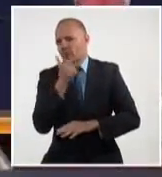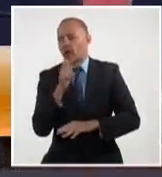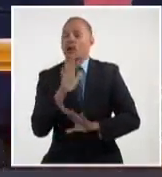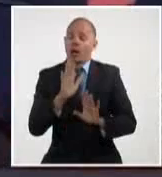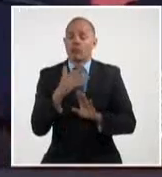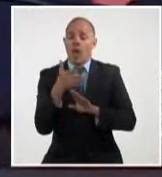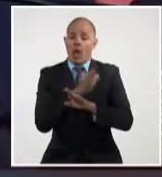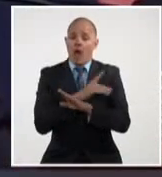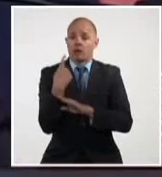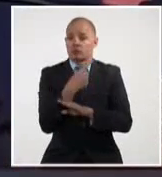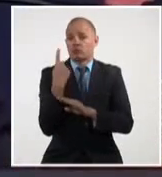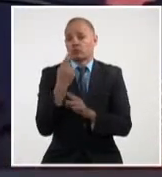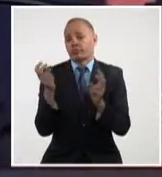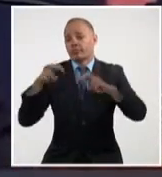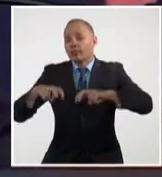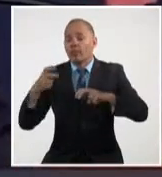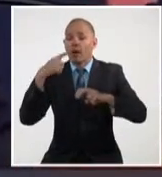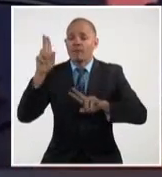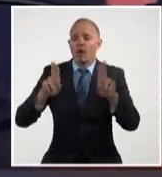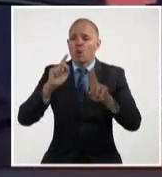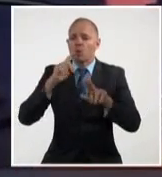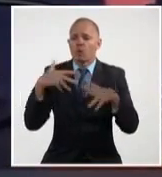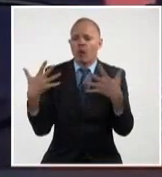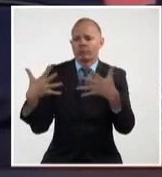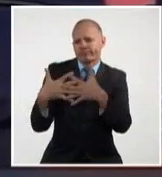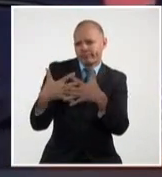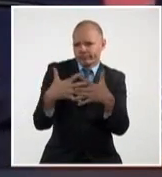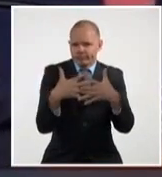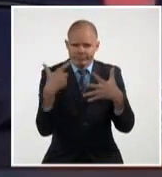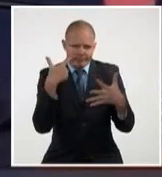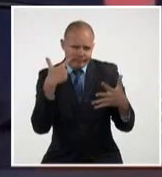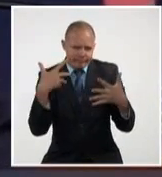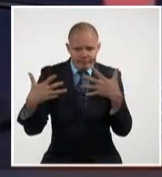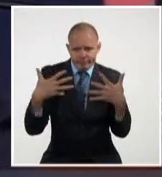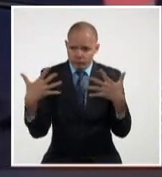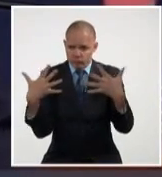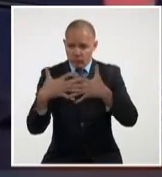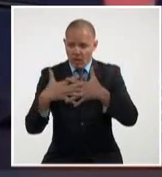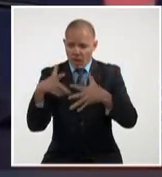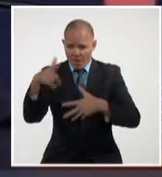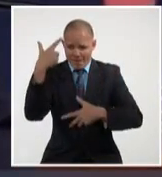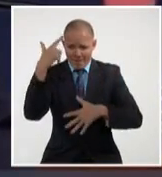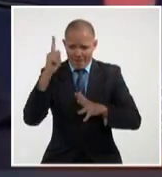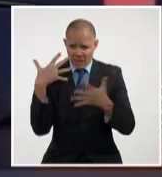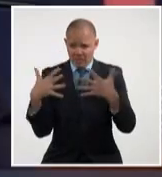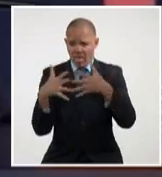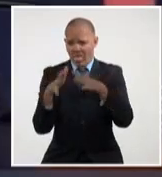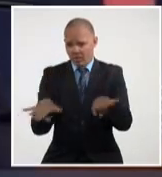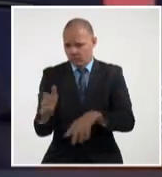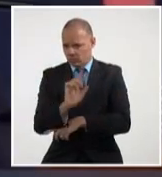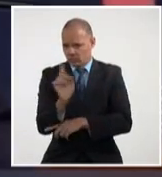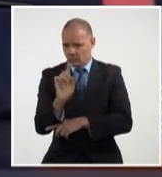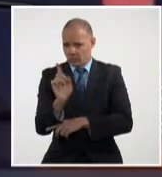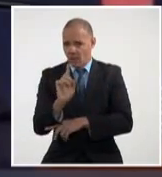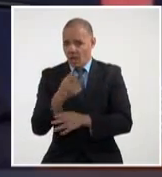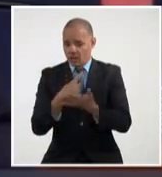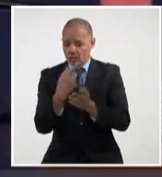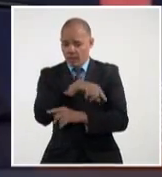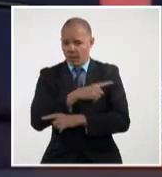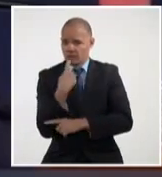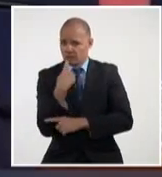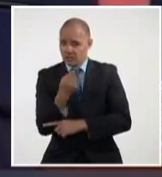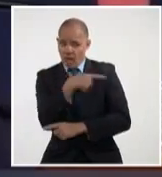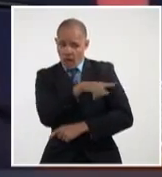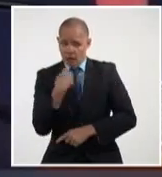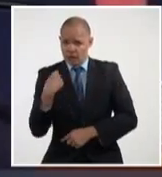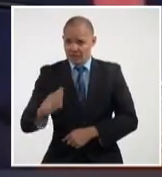podemos avanzar los intereses del mundo y nuestros. Pero no se equivoquen. Tal y como dijimos la semana pasada claramente, si China amenaza